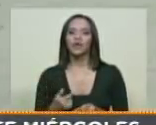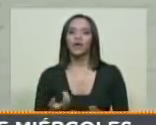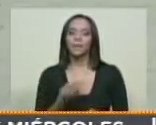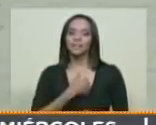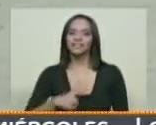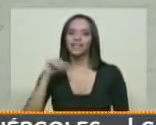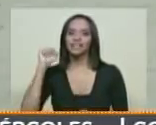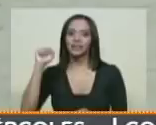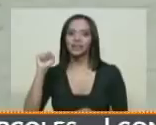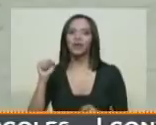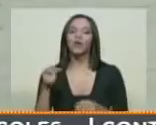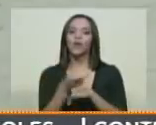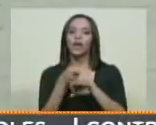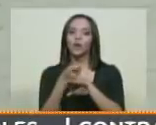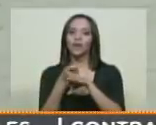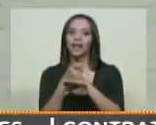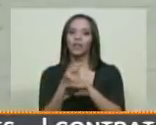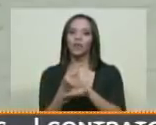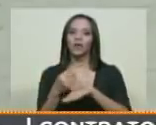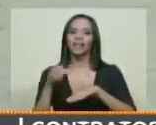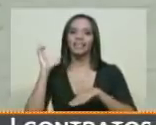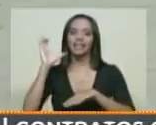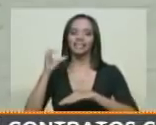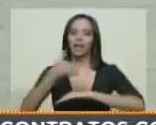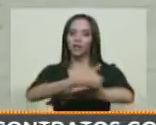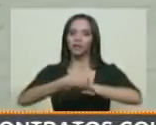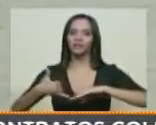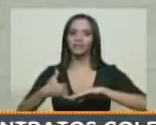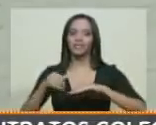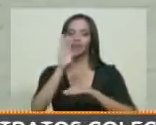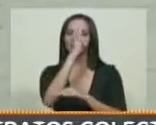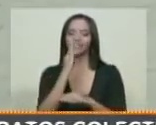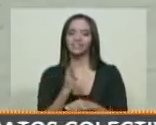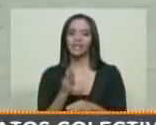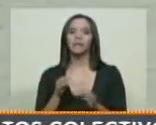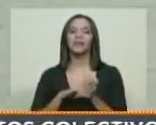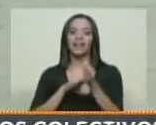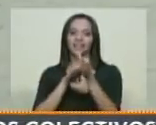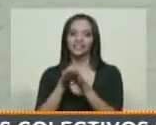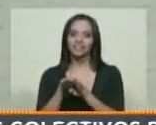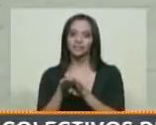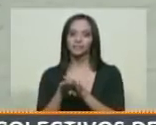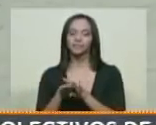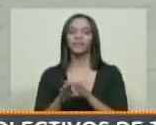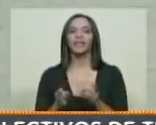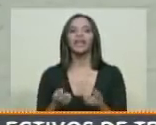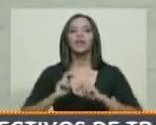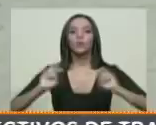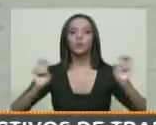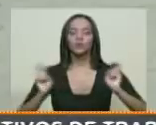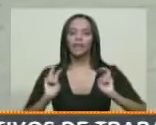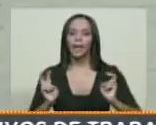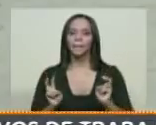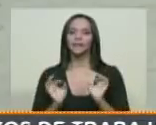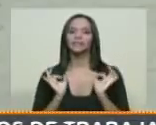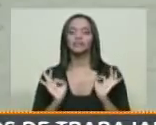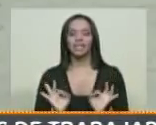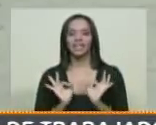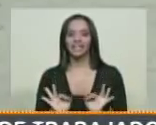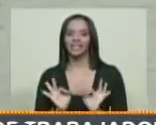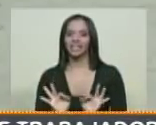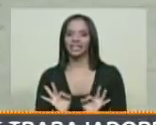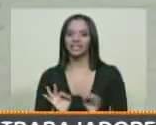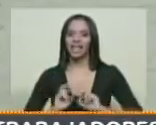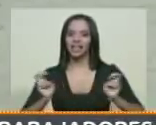la gobernadora del estado fronterizo de Roraima para avanzar principalmente en un tema sensible que es el tema de la